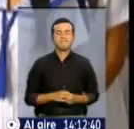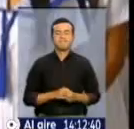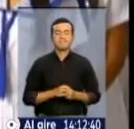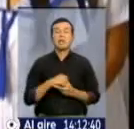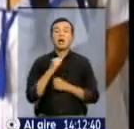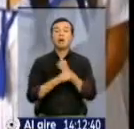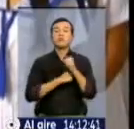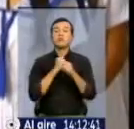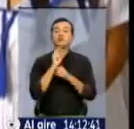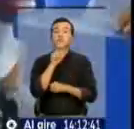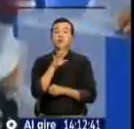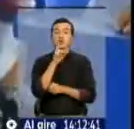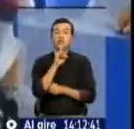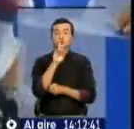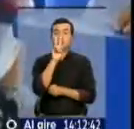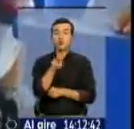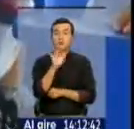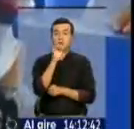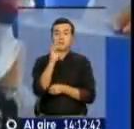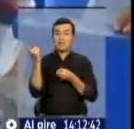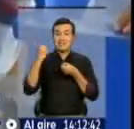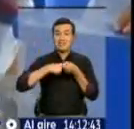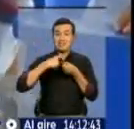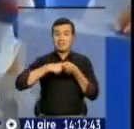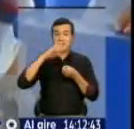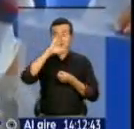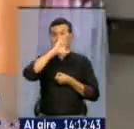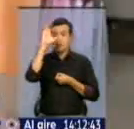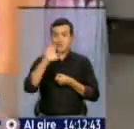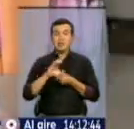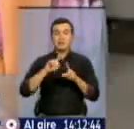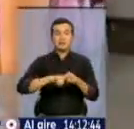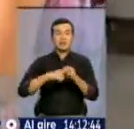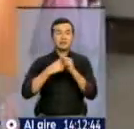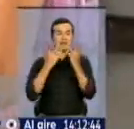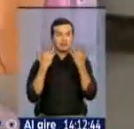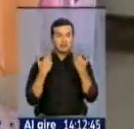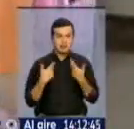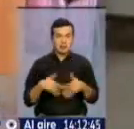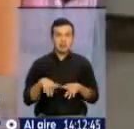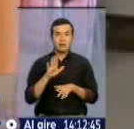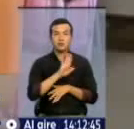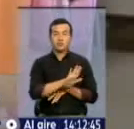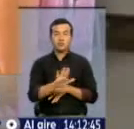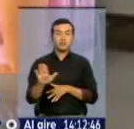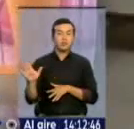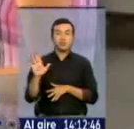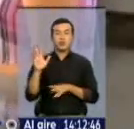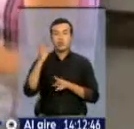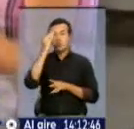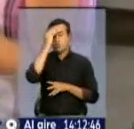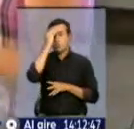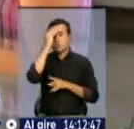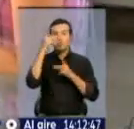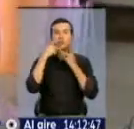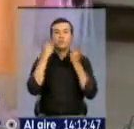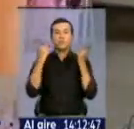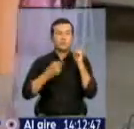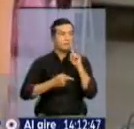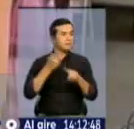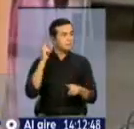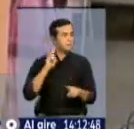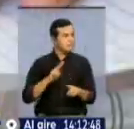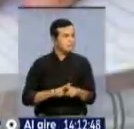el año lectivo 2018-2019 en la costa ya iniciaron, solo para quienes ingresan al sistema educativo público por primera